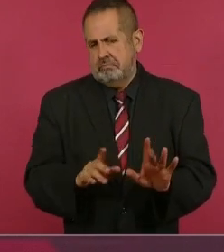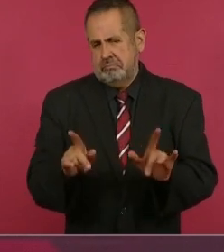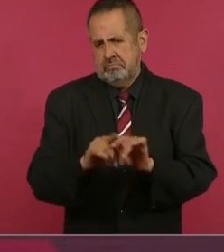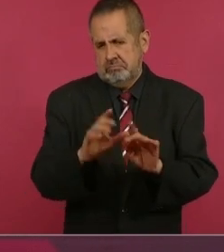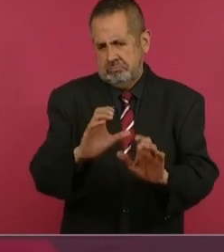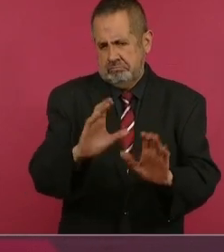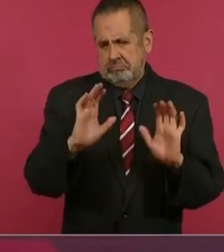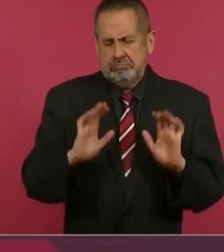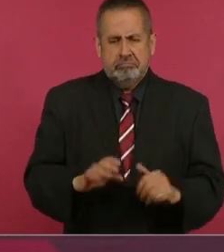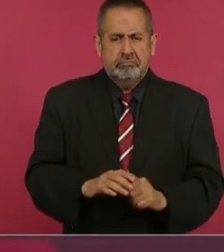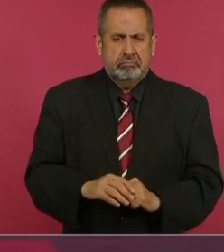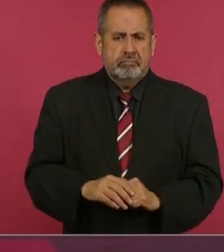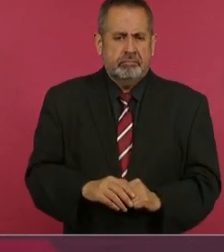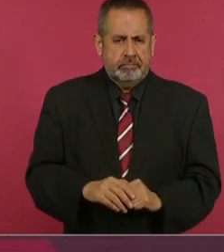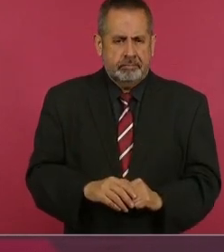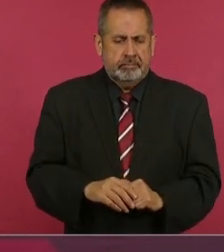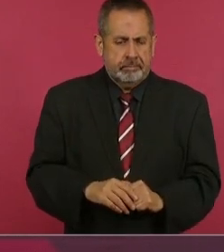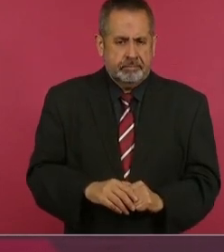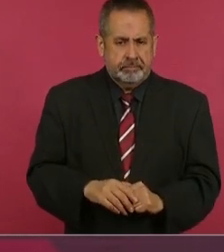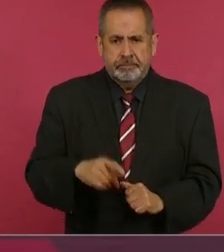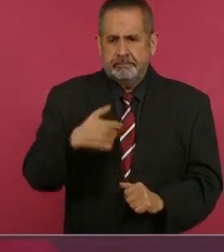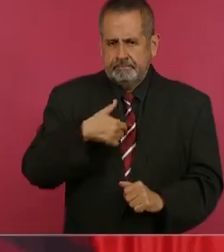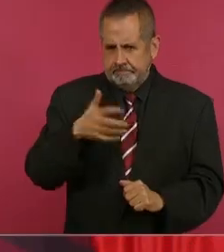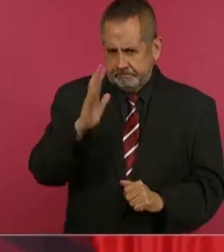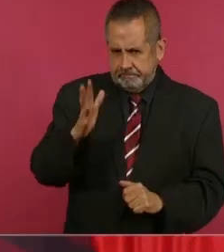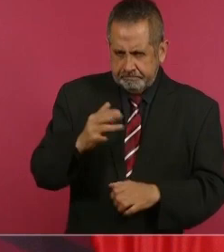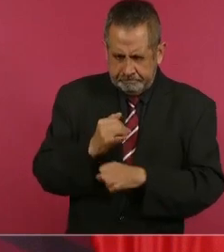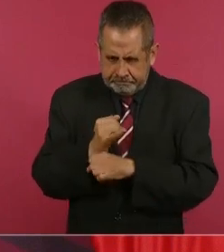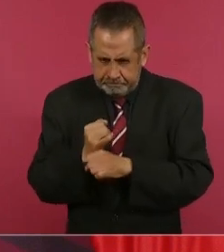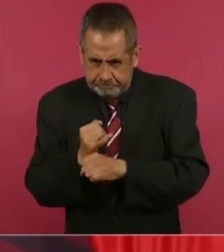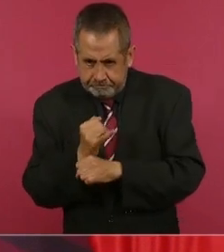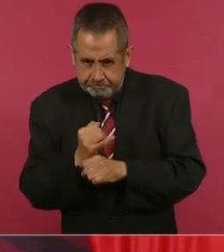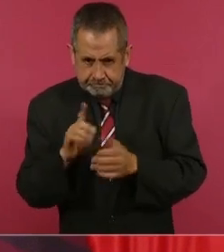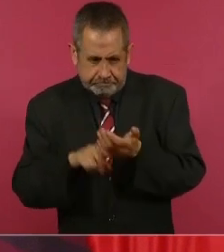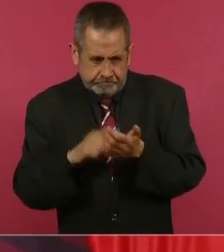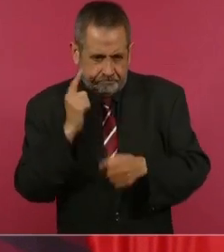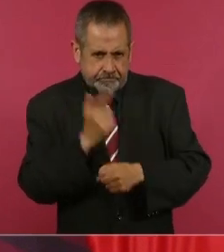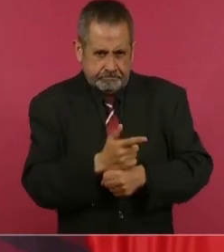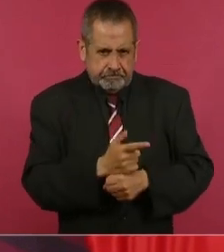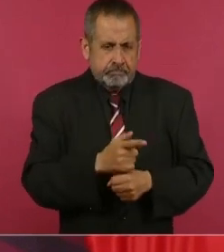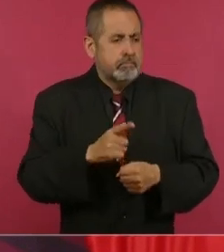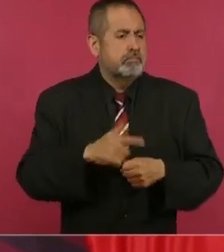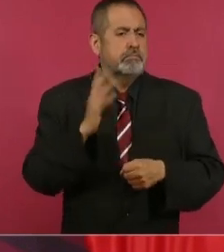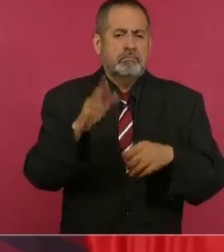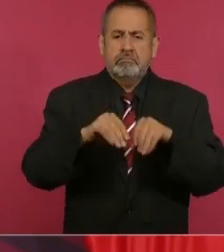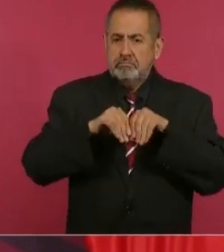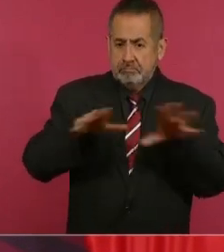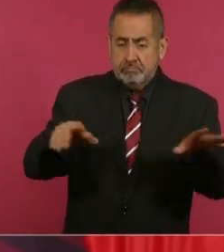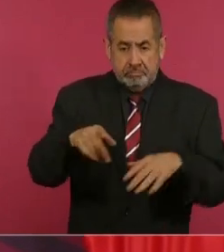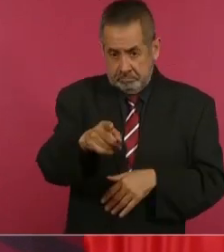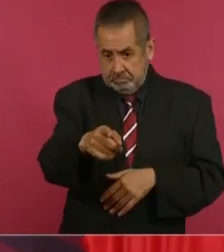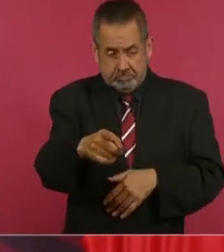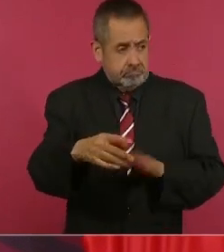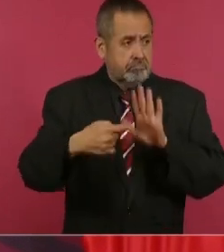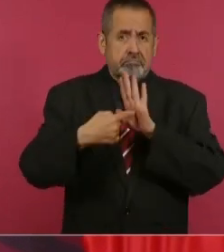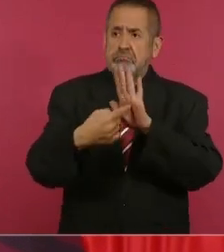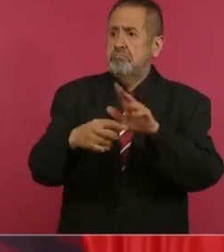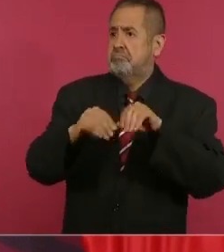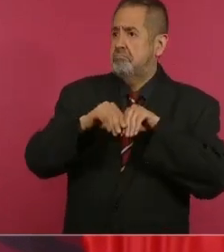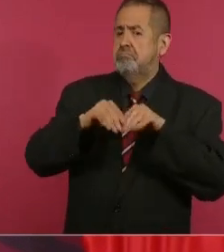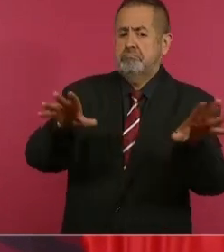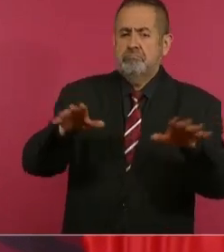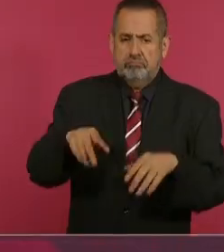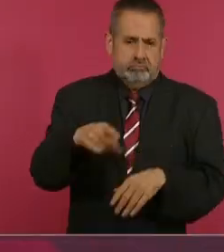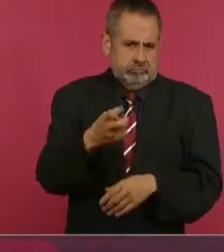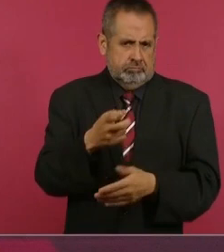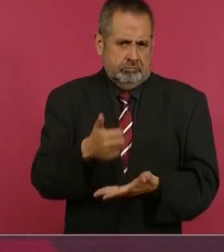Ya se hizo una investigación en este caso, ya se dio a conocer. Esto ayuda mucho